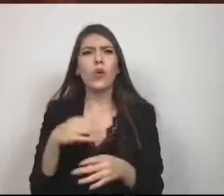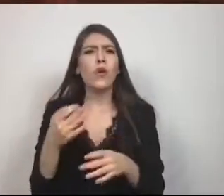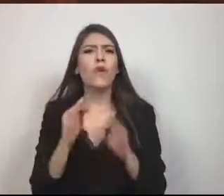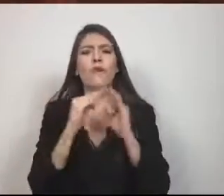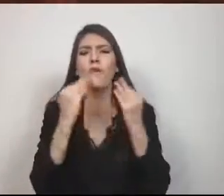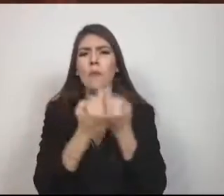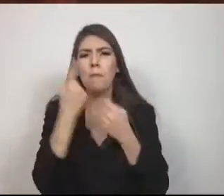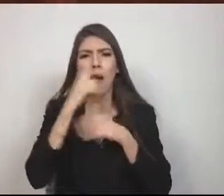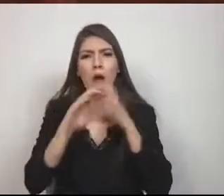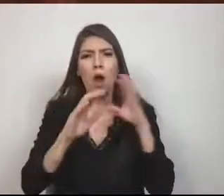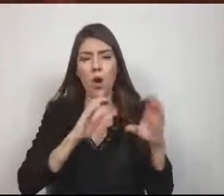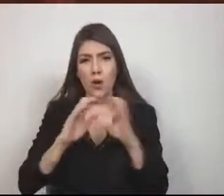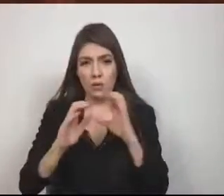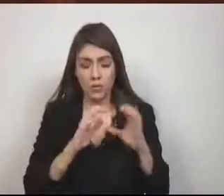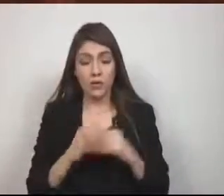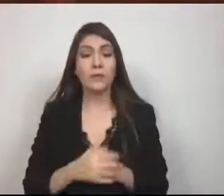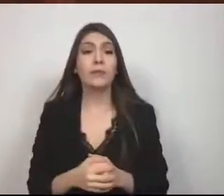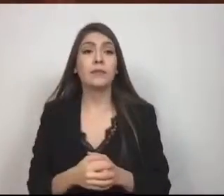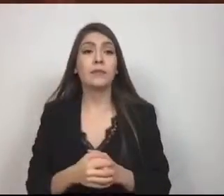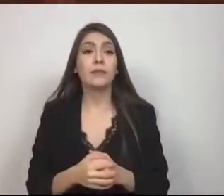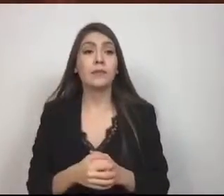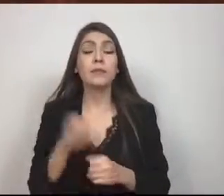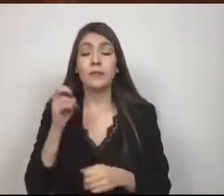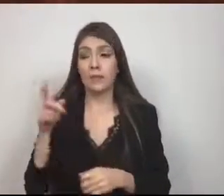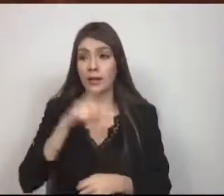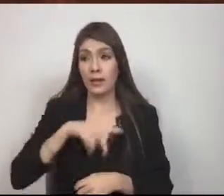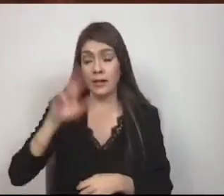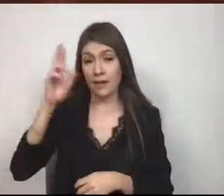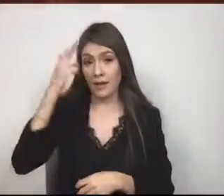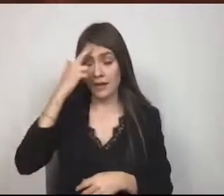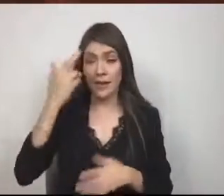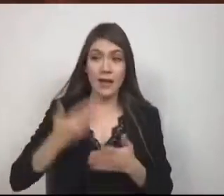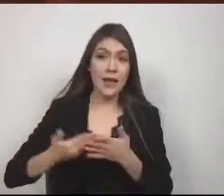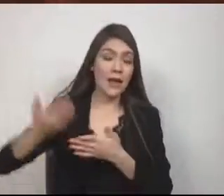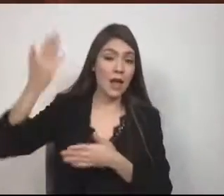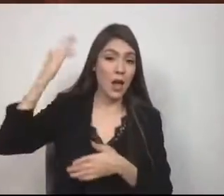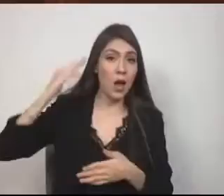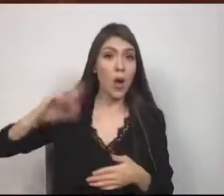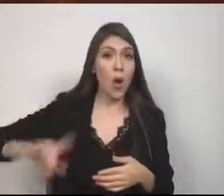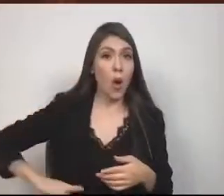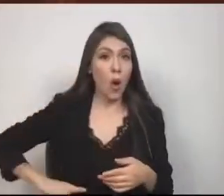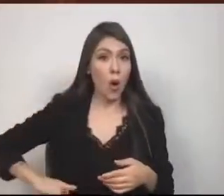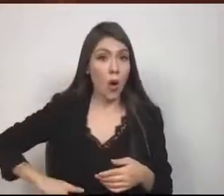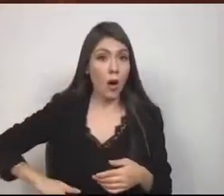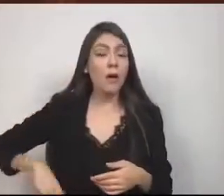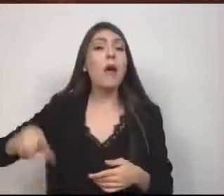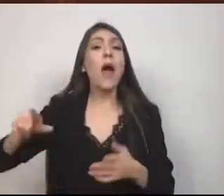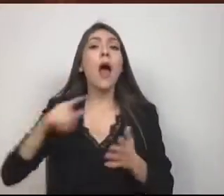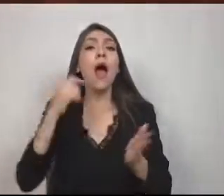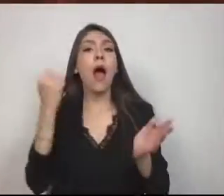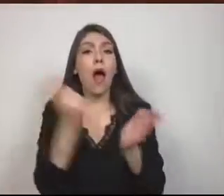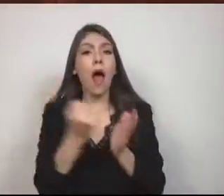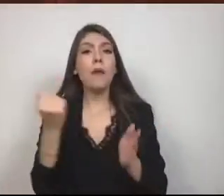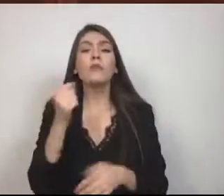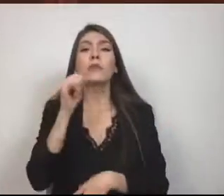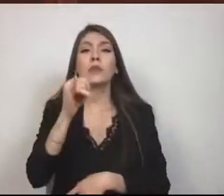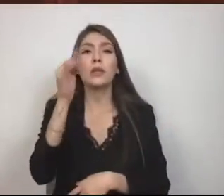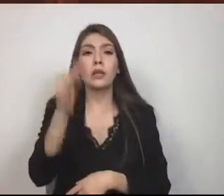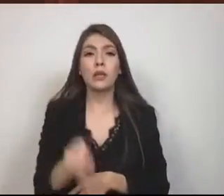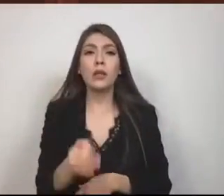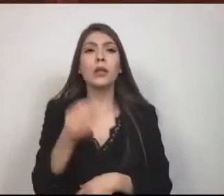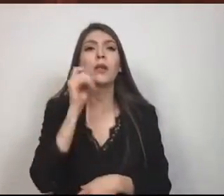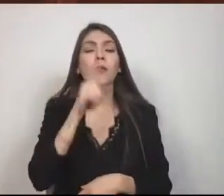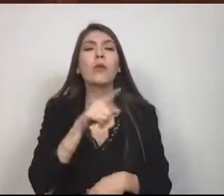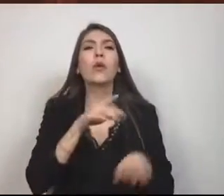sentido, recordemos que la pasada legislatura aprobó la creación del tipo penal violencia ejercida a